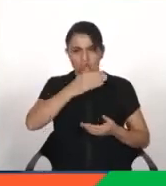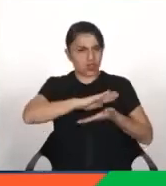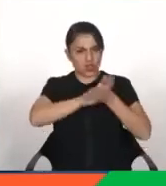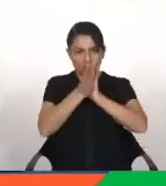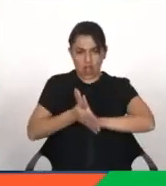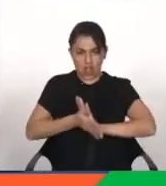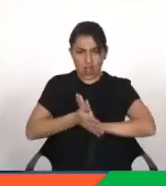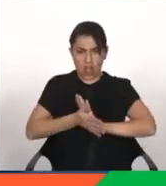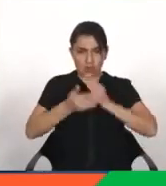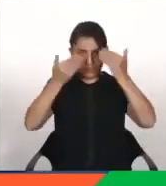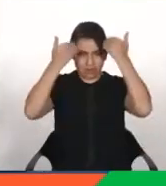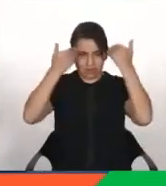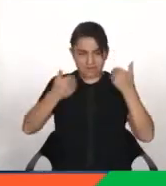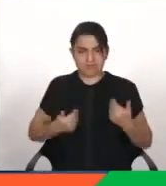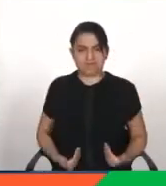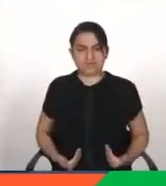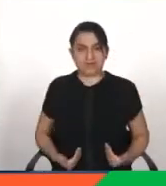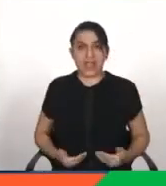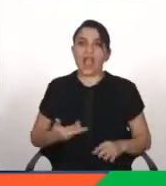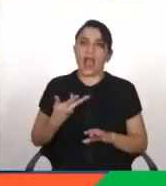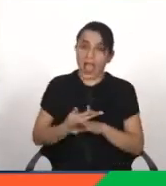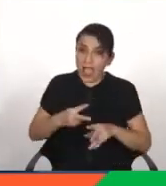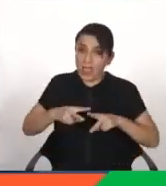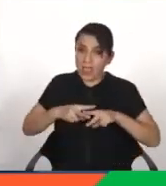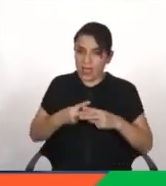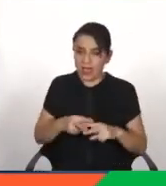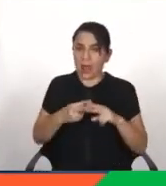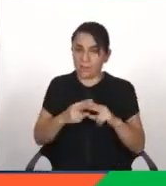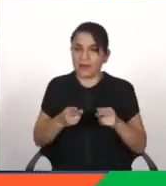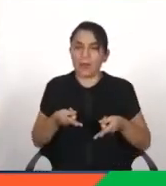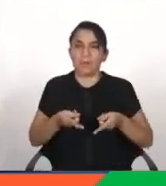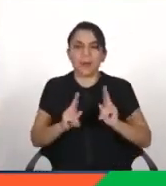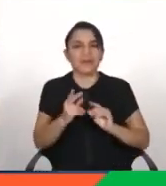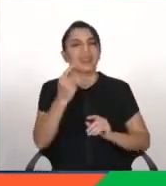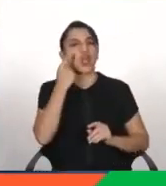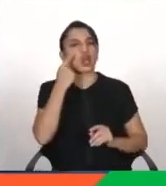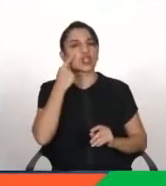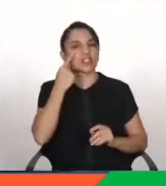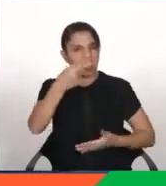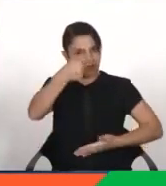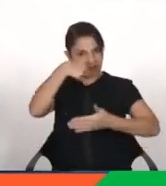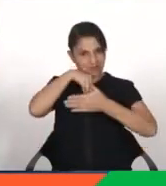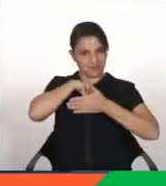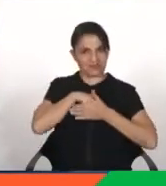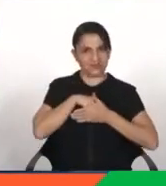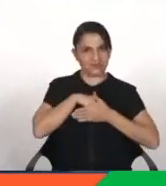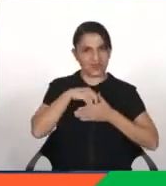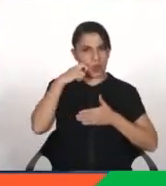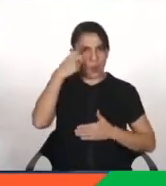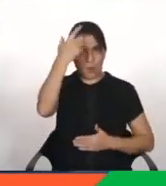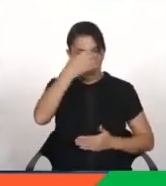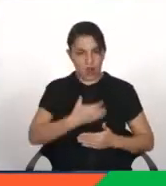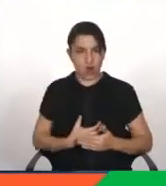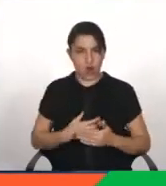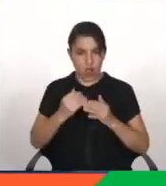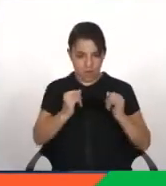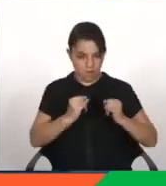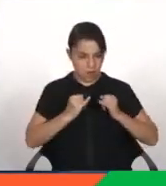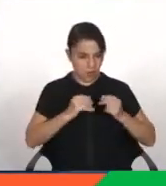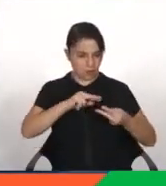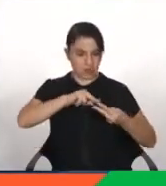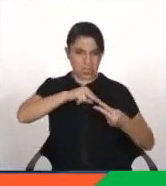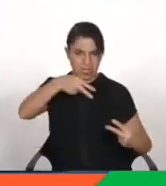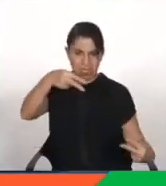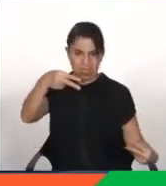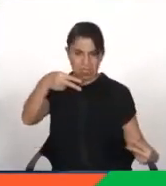increíble que hayamos encontrado una herramienta que nos permita editar esto, editar nuestra información genética. Esto, claro, está muy